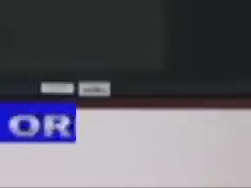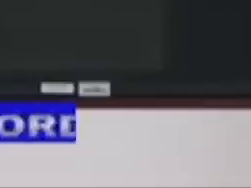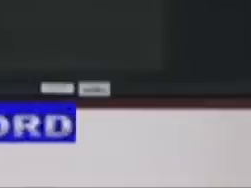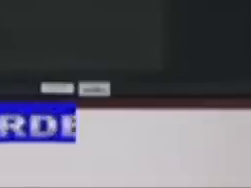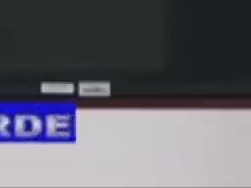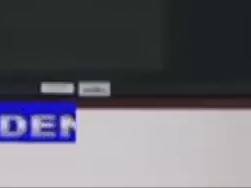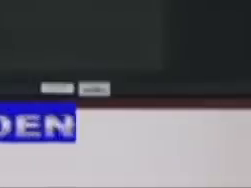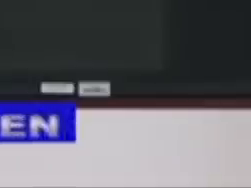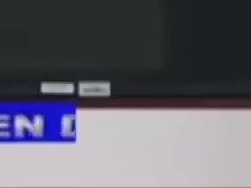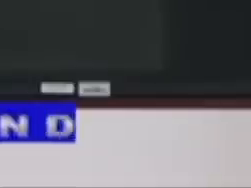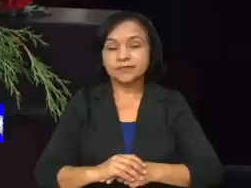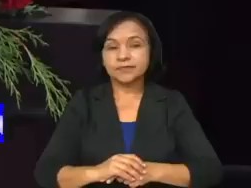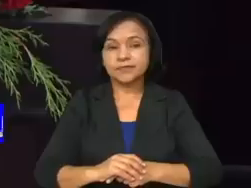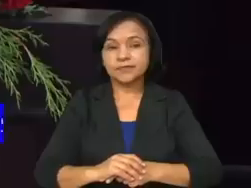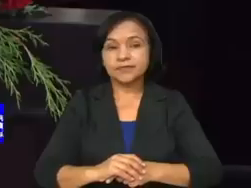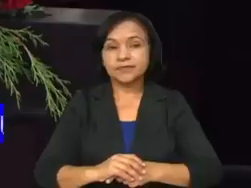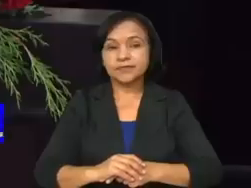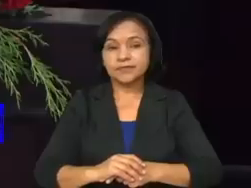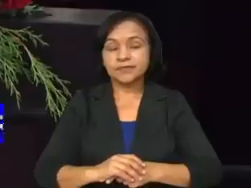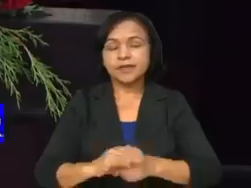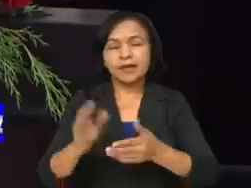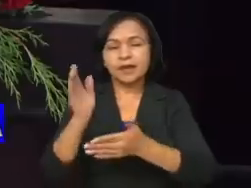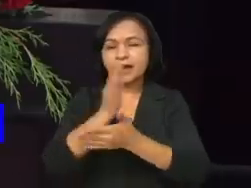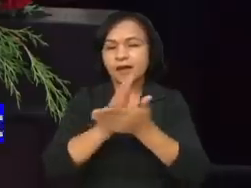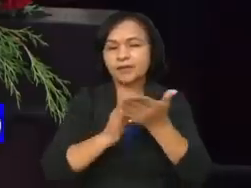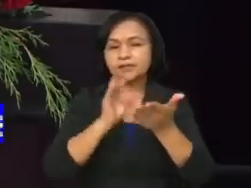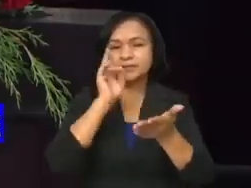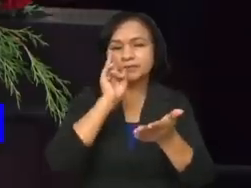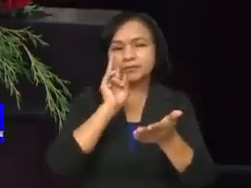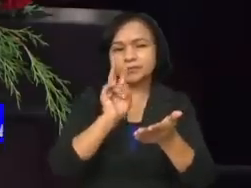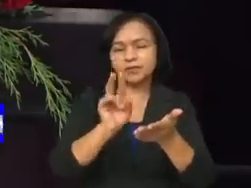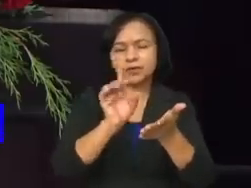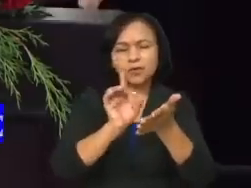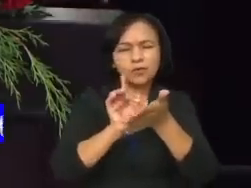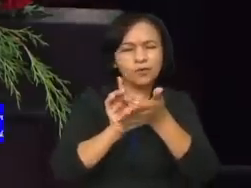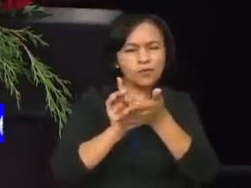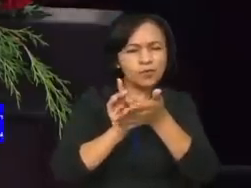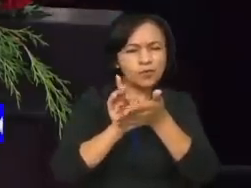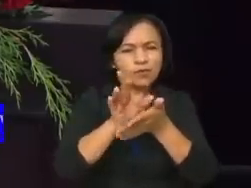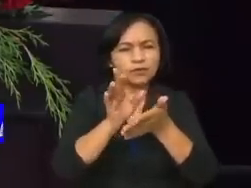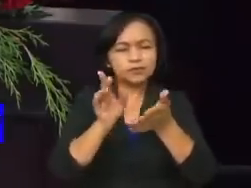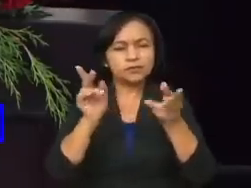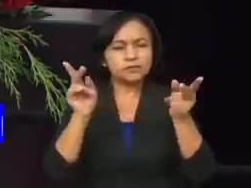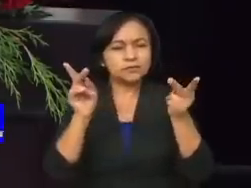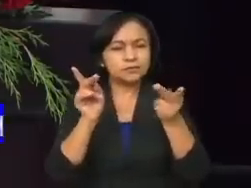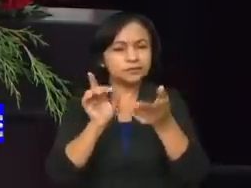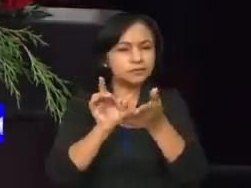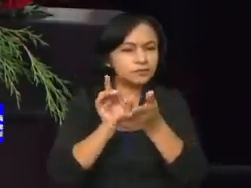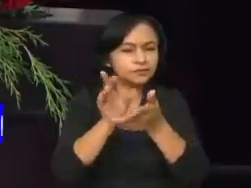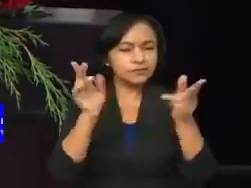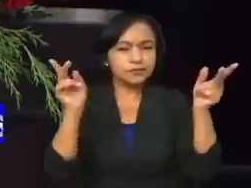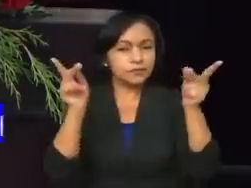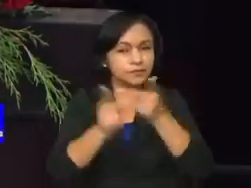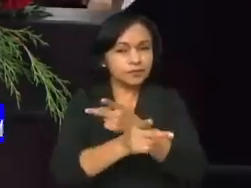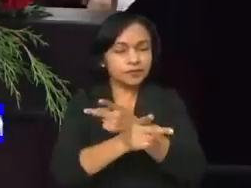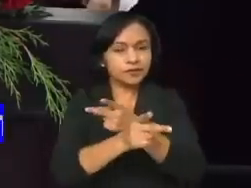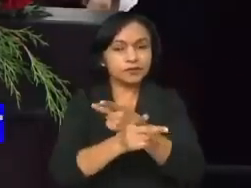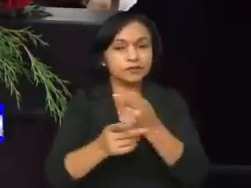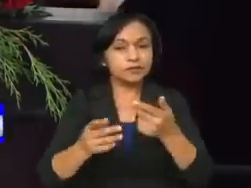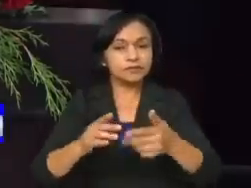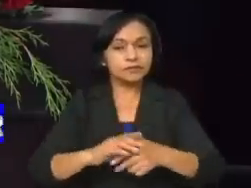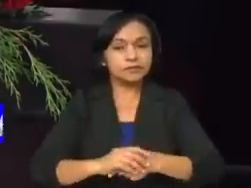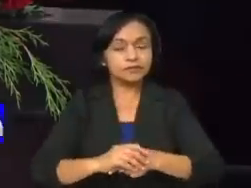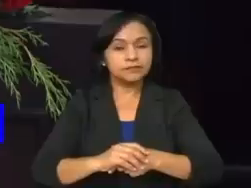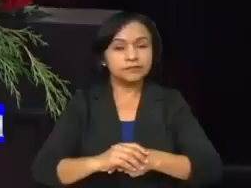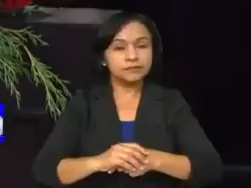población civil opositora. Nosotros vimos cometer odio, crímenes de odio, atroces, bárbaros,